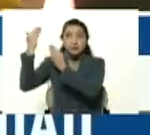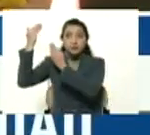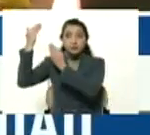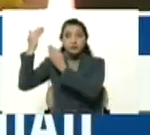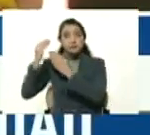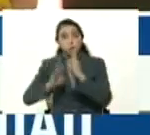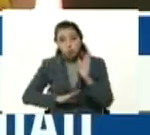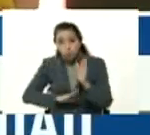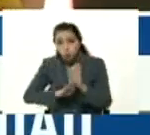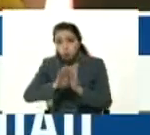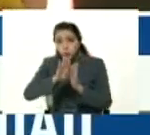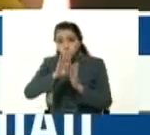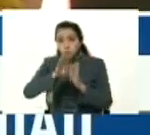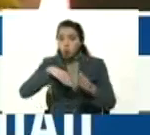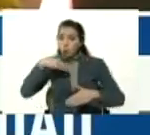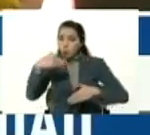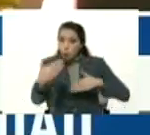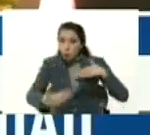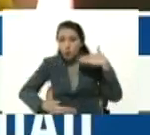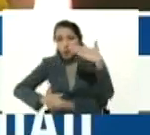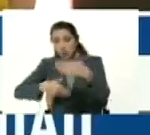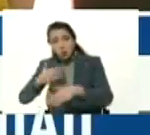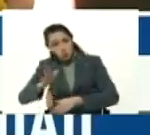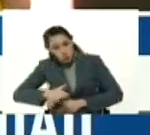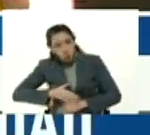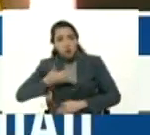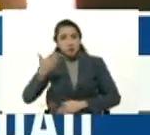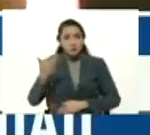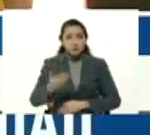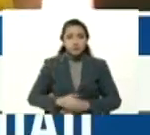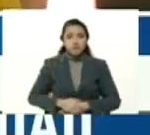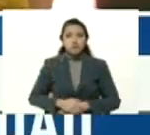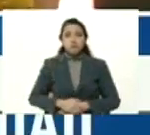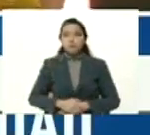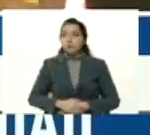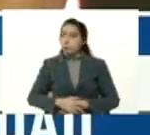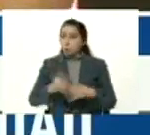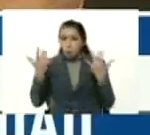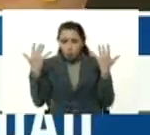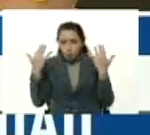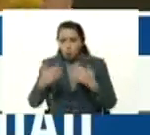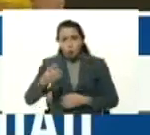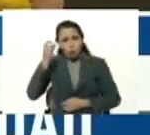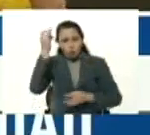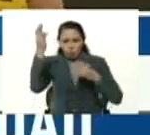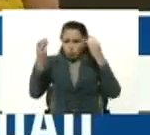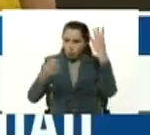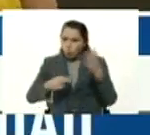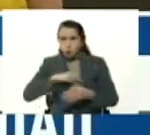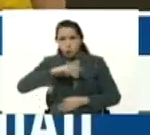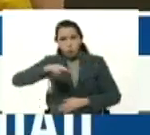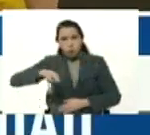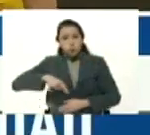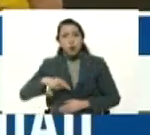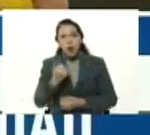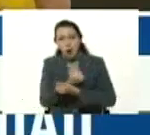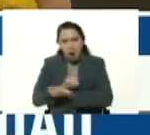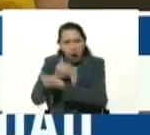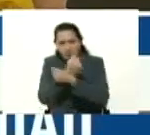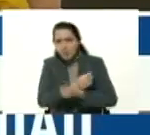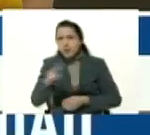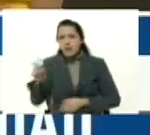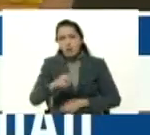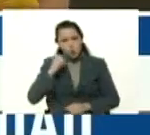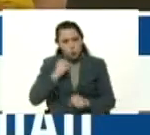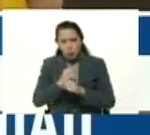creciendo. Paso a paso, poco a poco, sí se puede. Con nuestras manos, nuestra inteligencia, nuestro amor. Venezuela sí se puede.